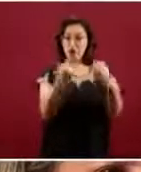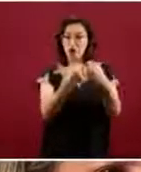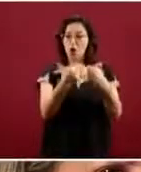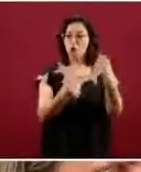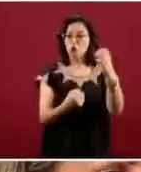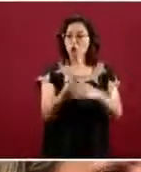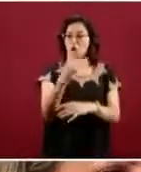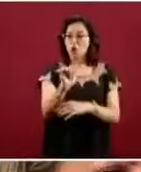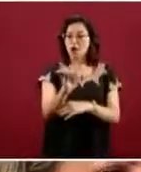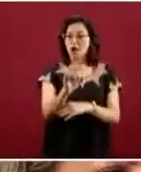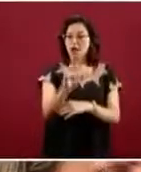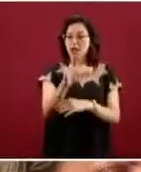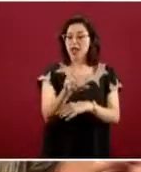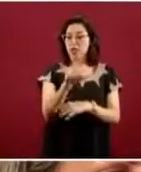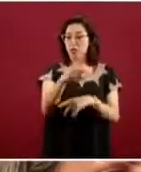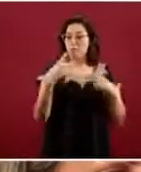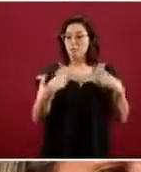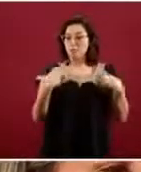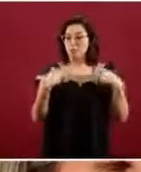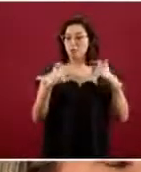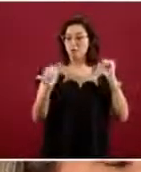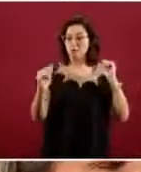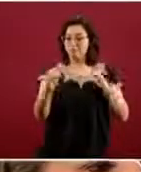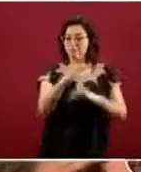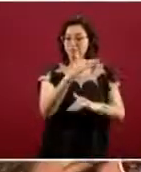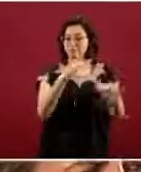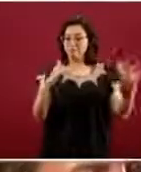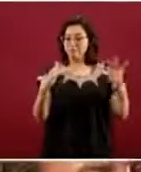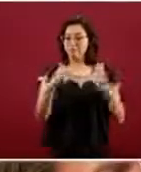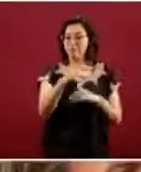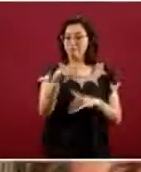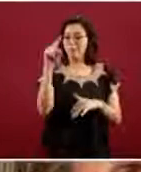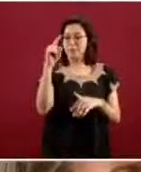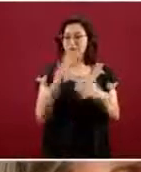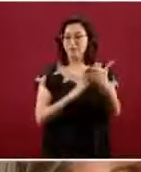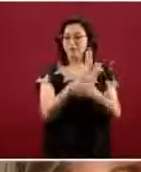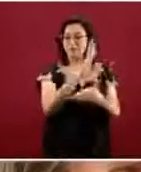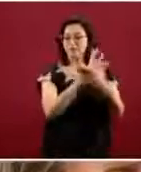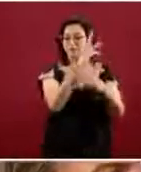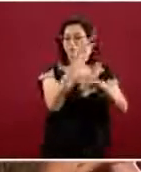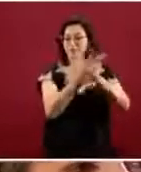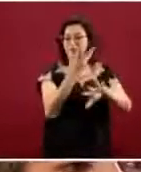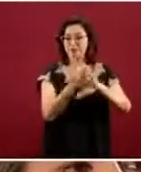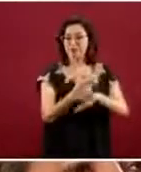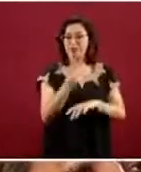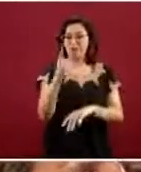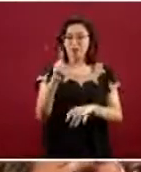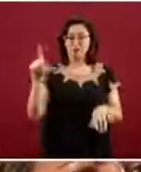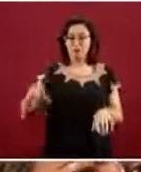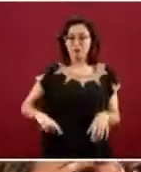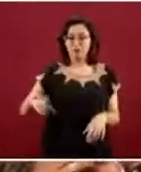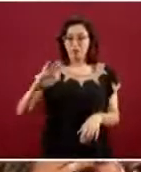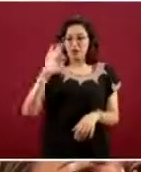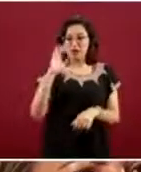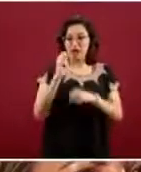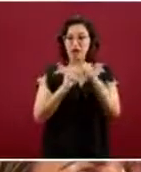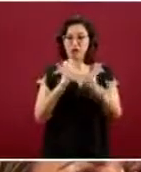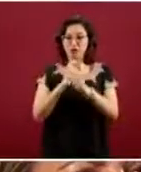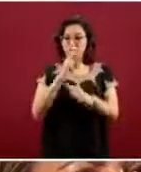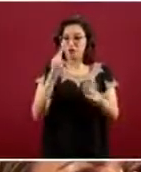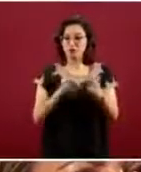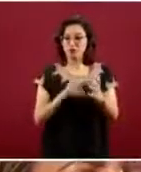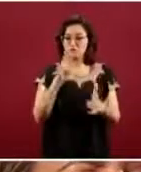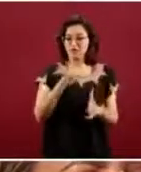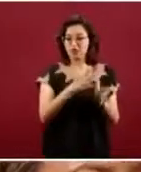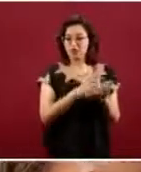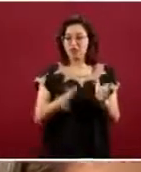el mayor cruce de personas durante los operativos Paisano en los últimos años. Según datos del gobierno federal, en el 2019, en el periodo de